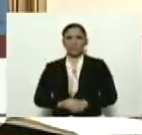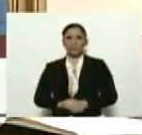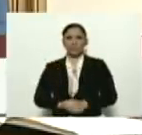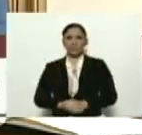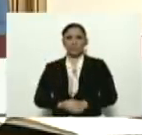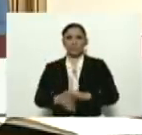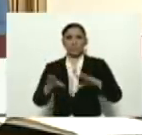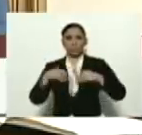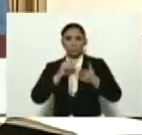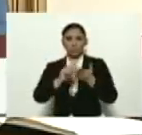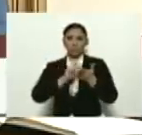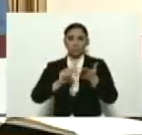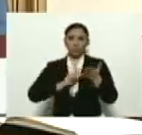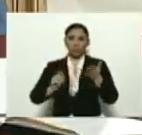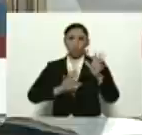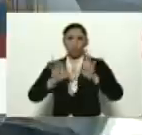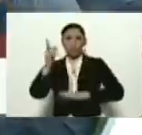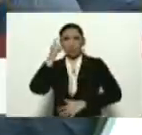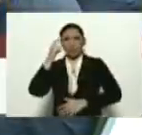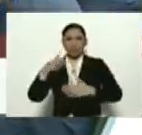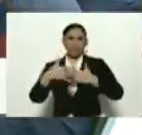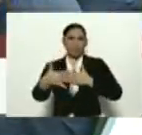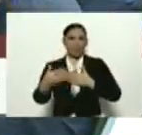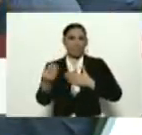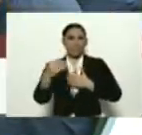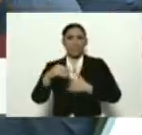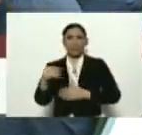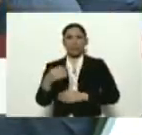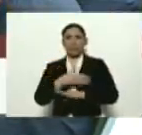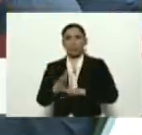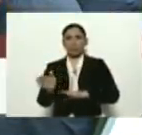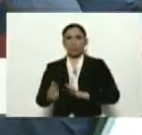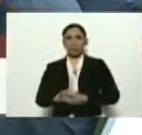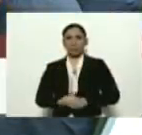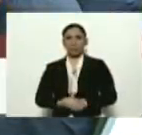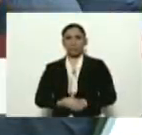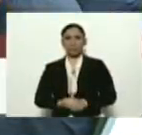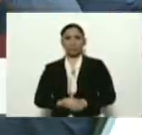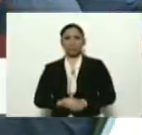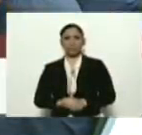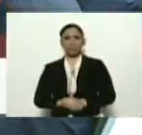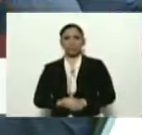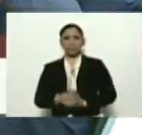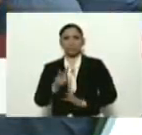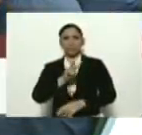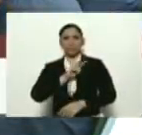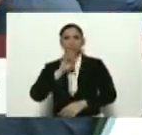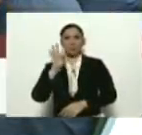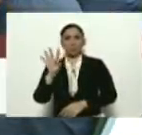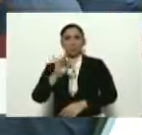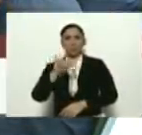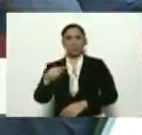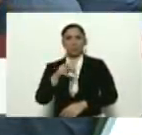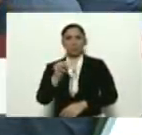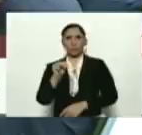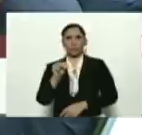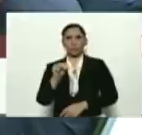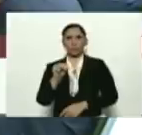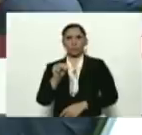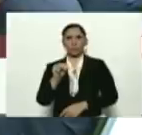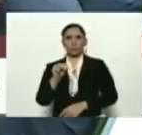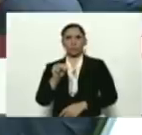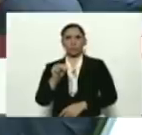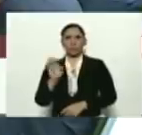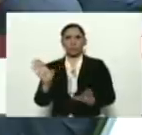Que tomen nota y en 15 días, a más tardar, pudiera ser el 24 de junio,